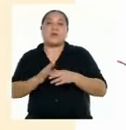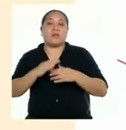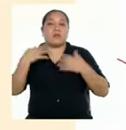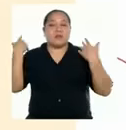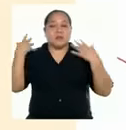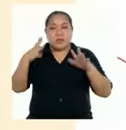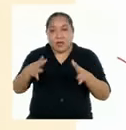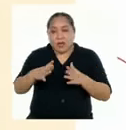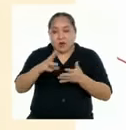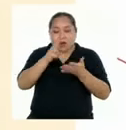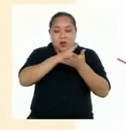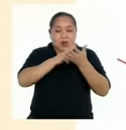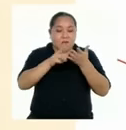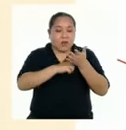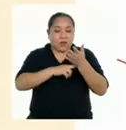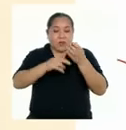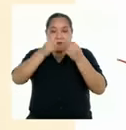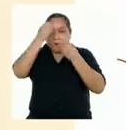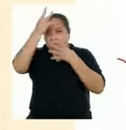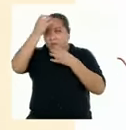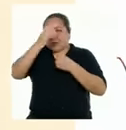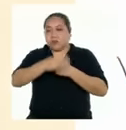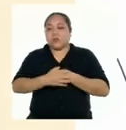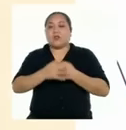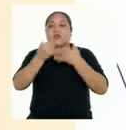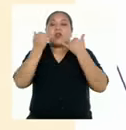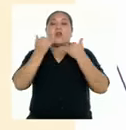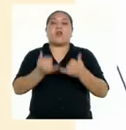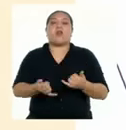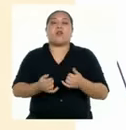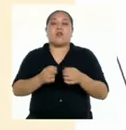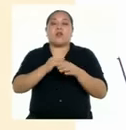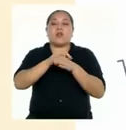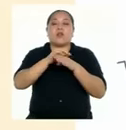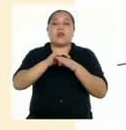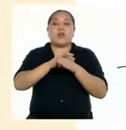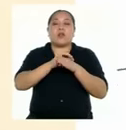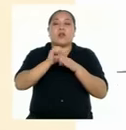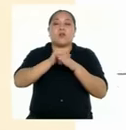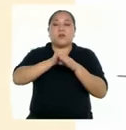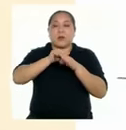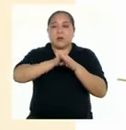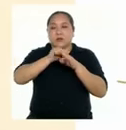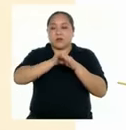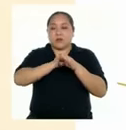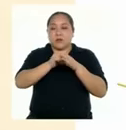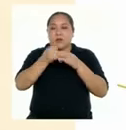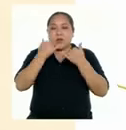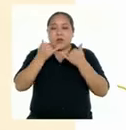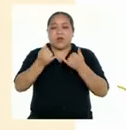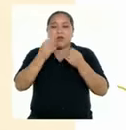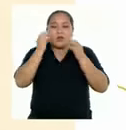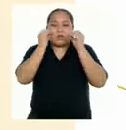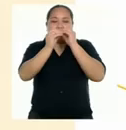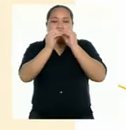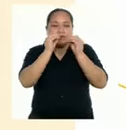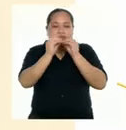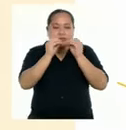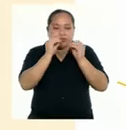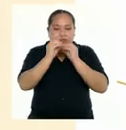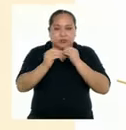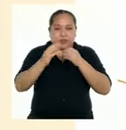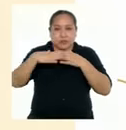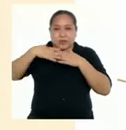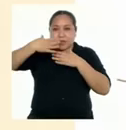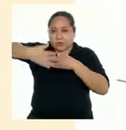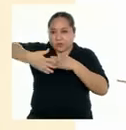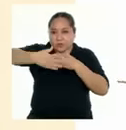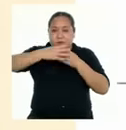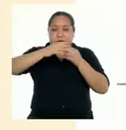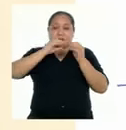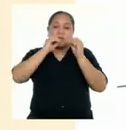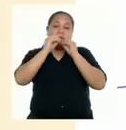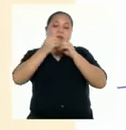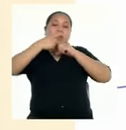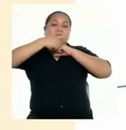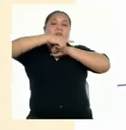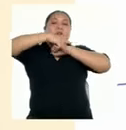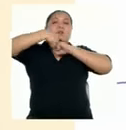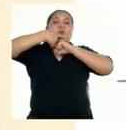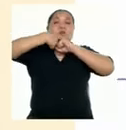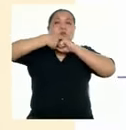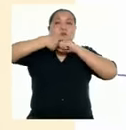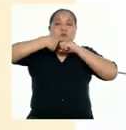nuestra planificación, el día de hoy vamos a escribir y revisar la versión preliminar del artículo, para luego escribir la versión final y